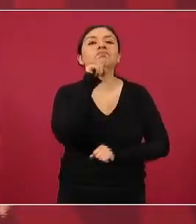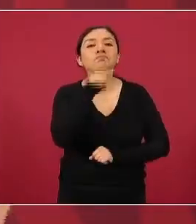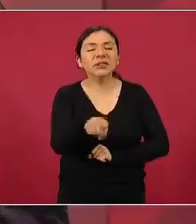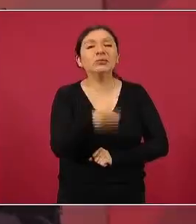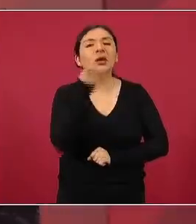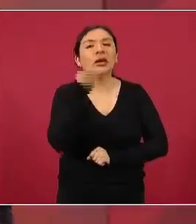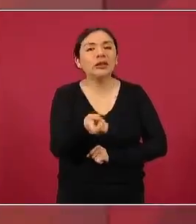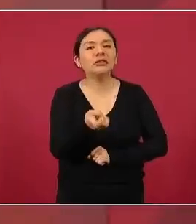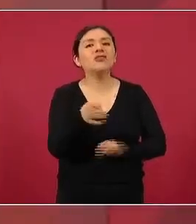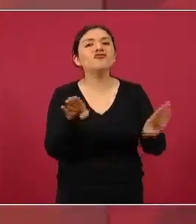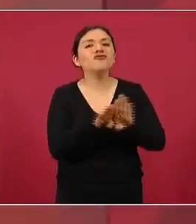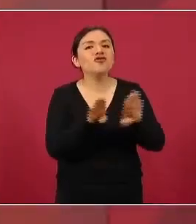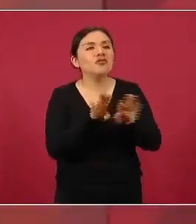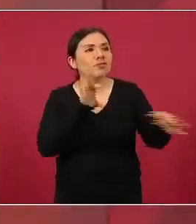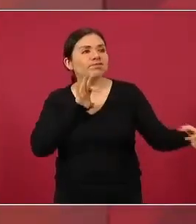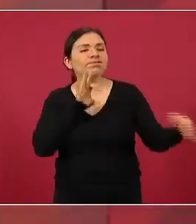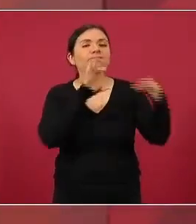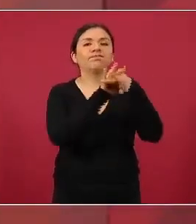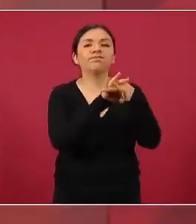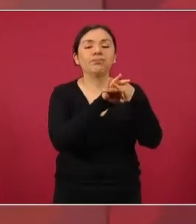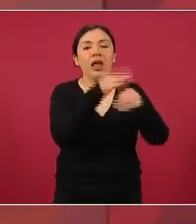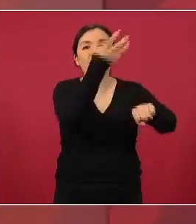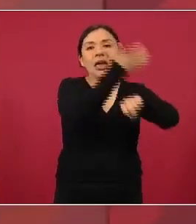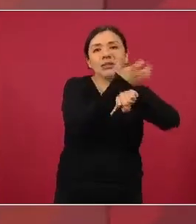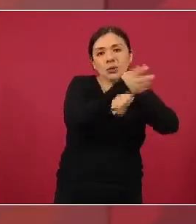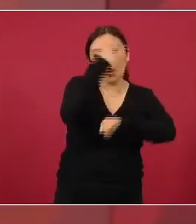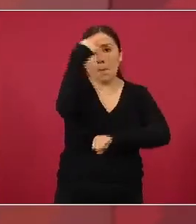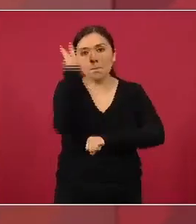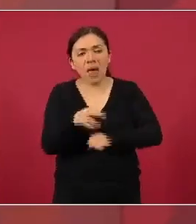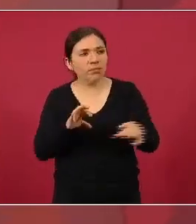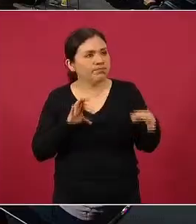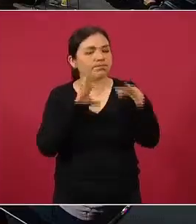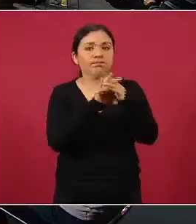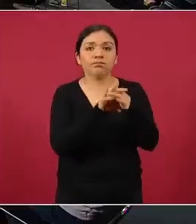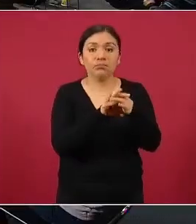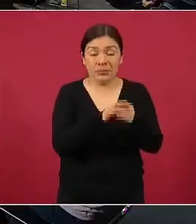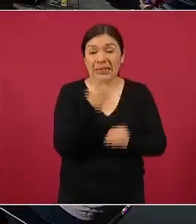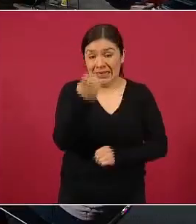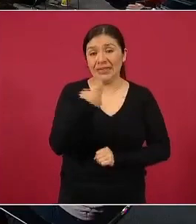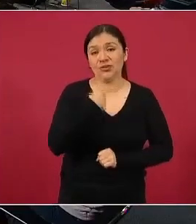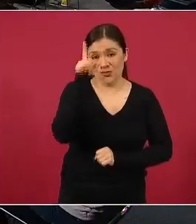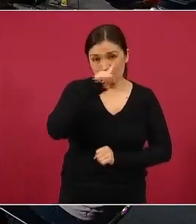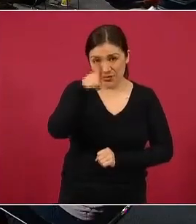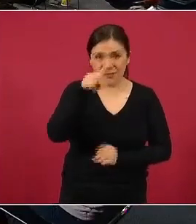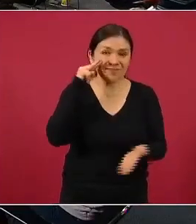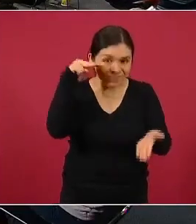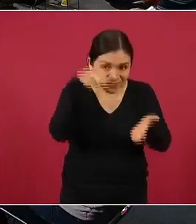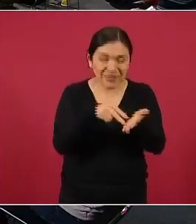relación en aquel entonces Estados Unidos con México. Entonces lo recomiendo mucho.